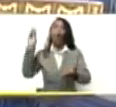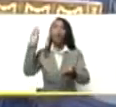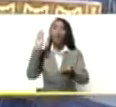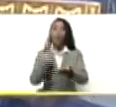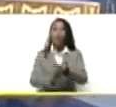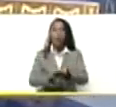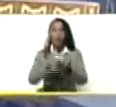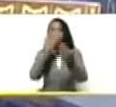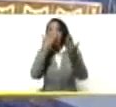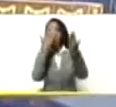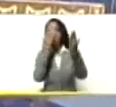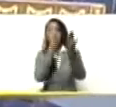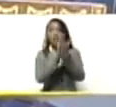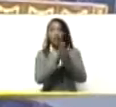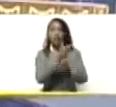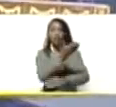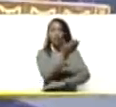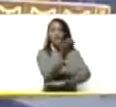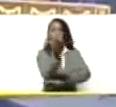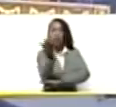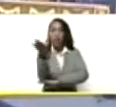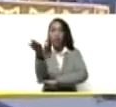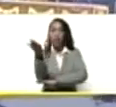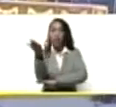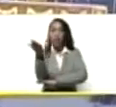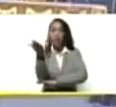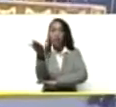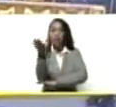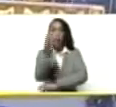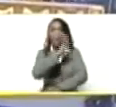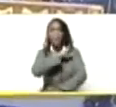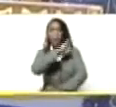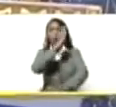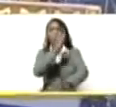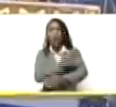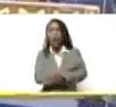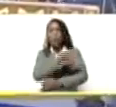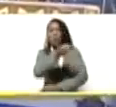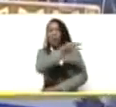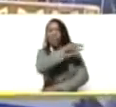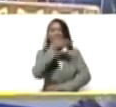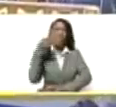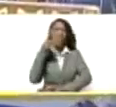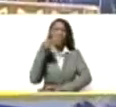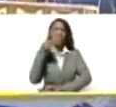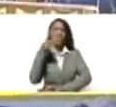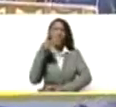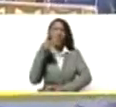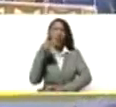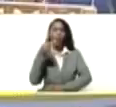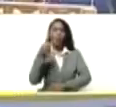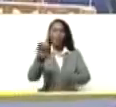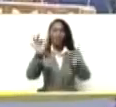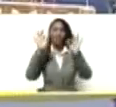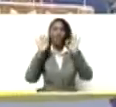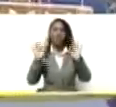a llave o adolfo pereira de lara felicitaciones muy hermosa